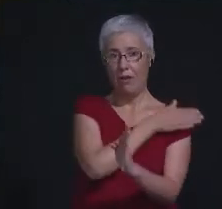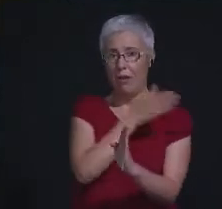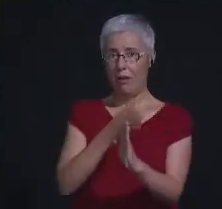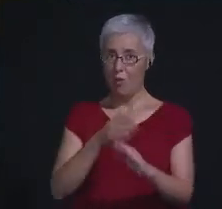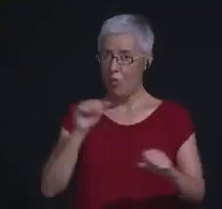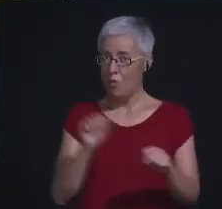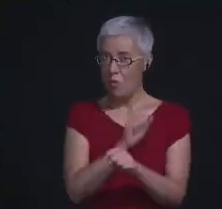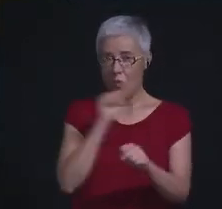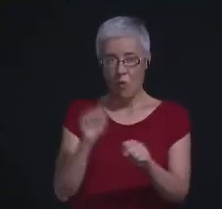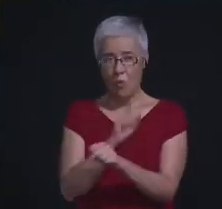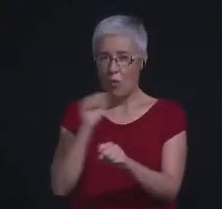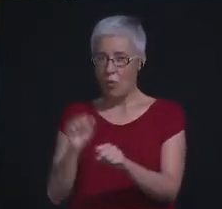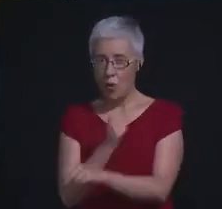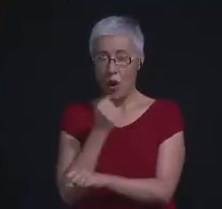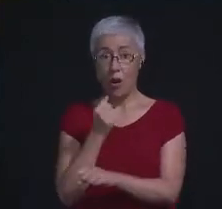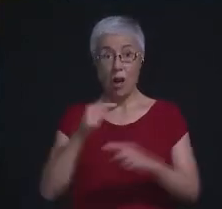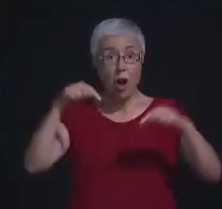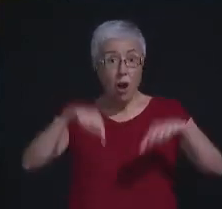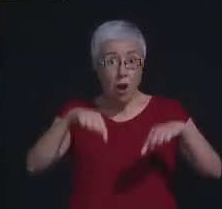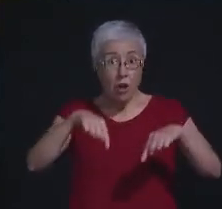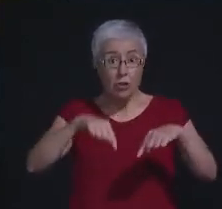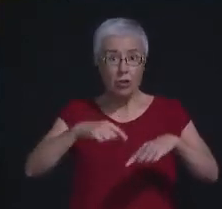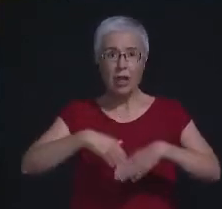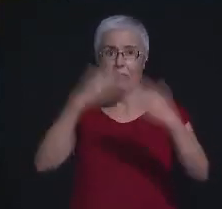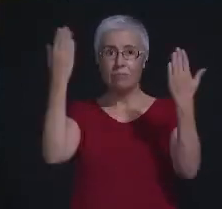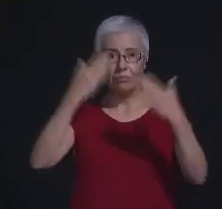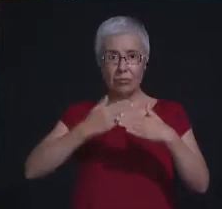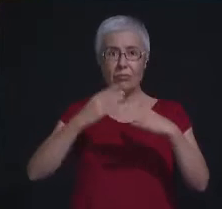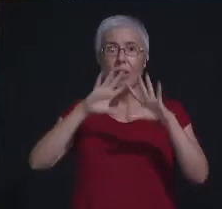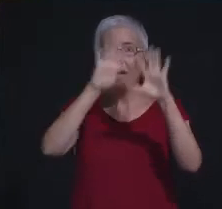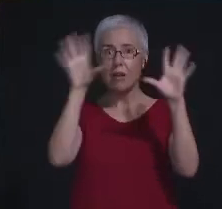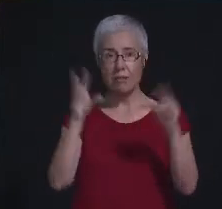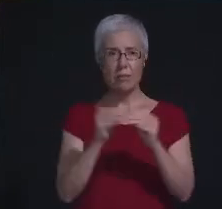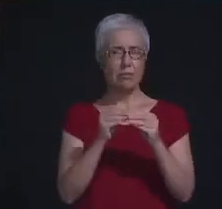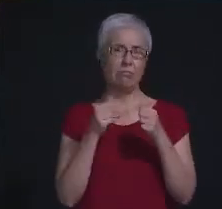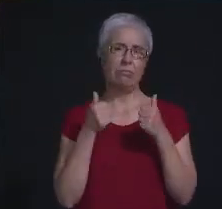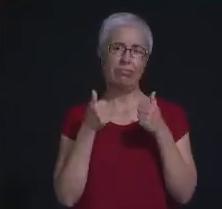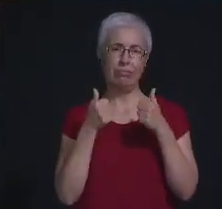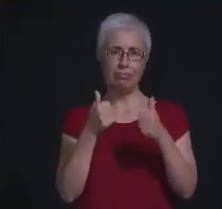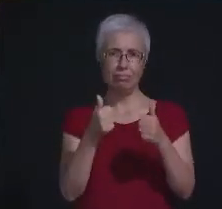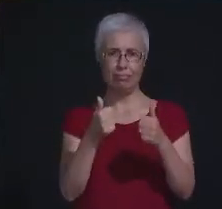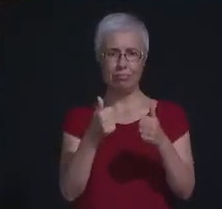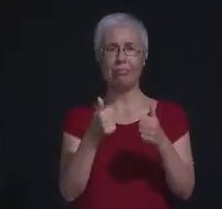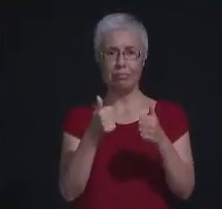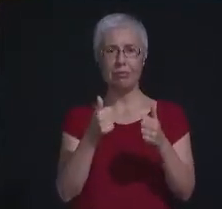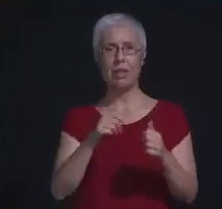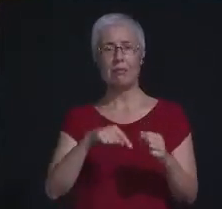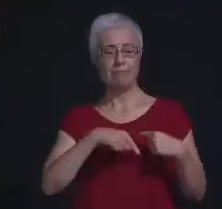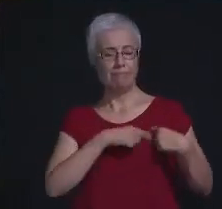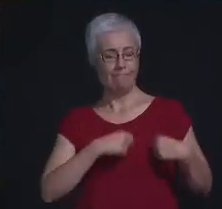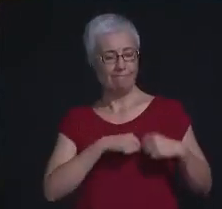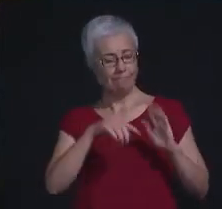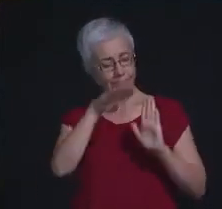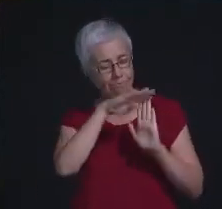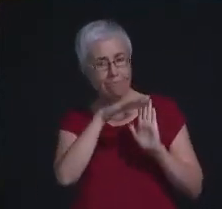muy intensos. Hoy llega un día muy bonito, es un día de consciencia y valores y vamos a hablar a fondo de